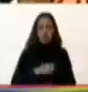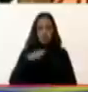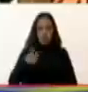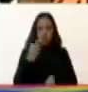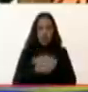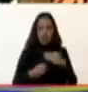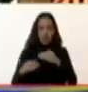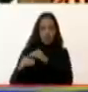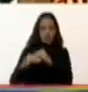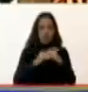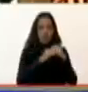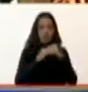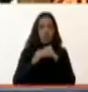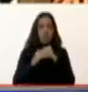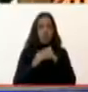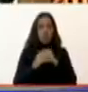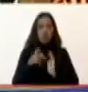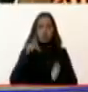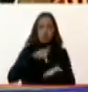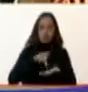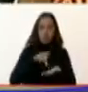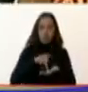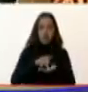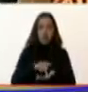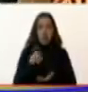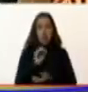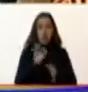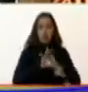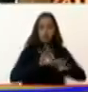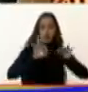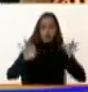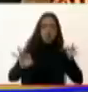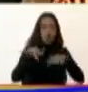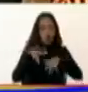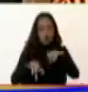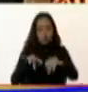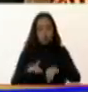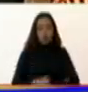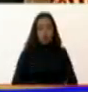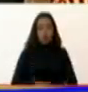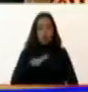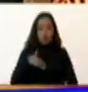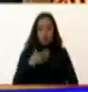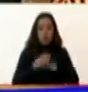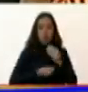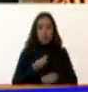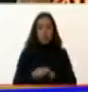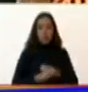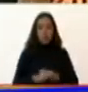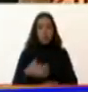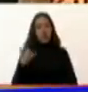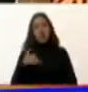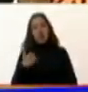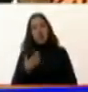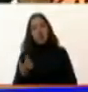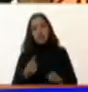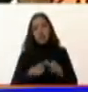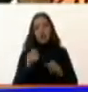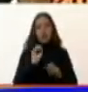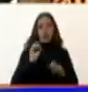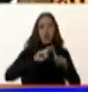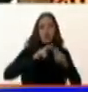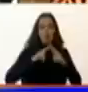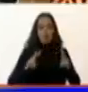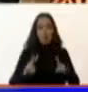simultáneo presenciales, a distancia, que sea posible hacerlos ahora en Buenos Aires, mañana en La Paz,